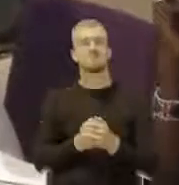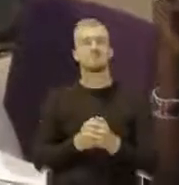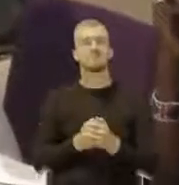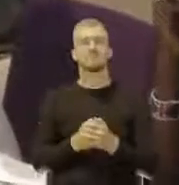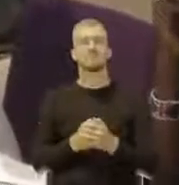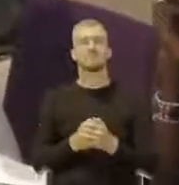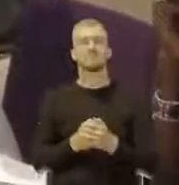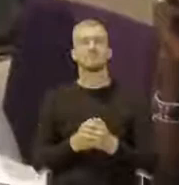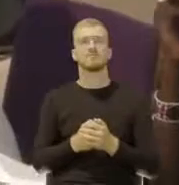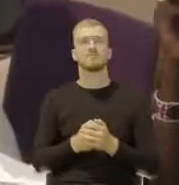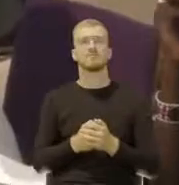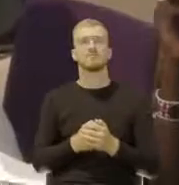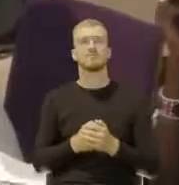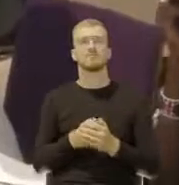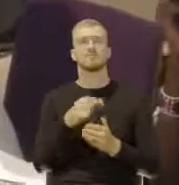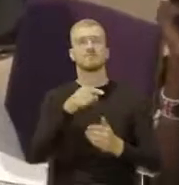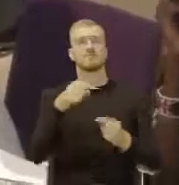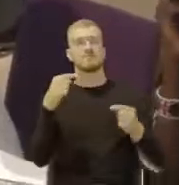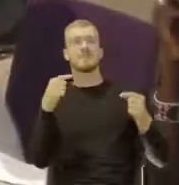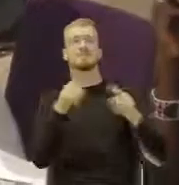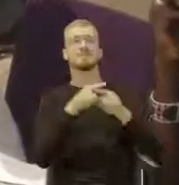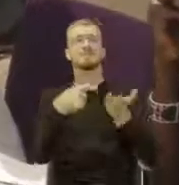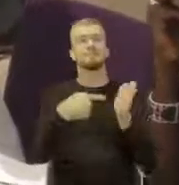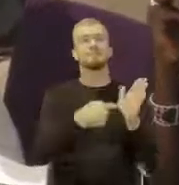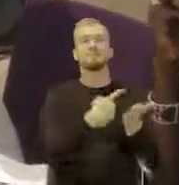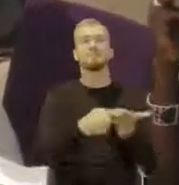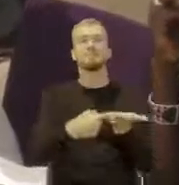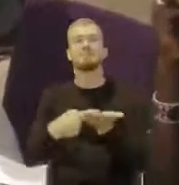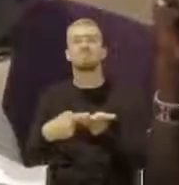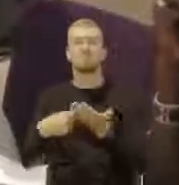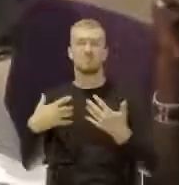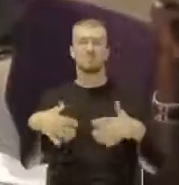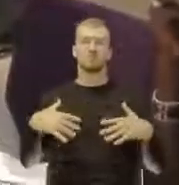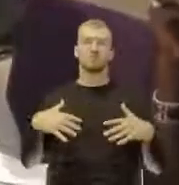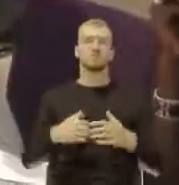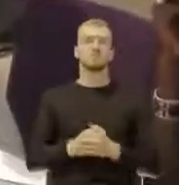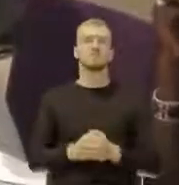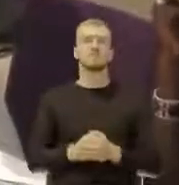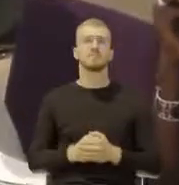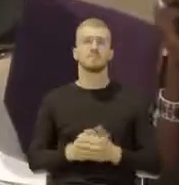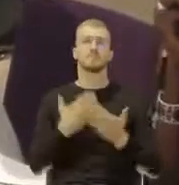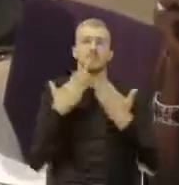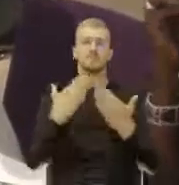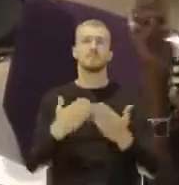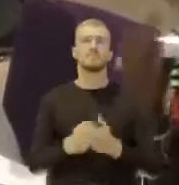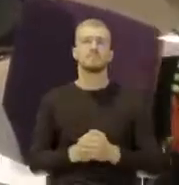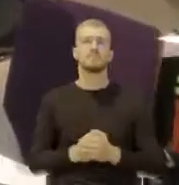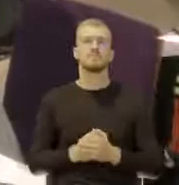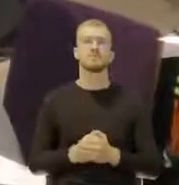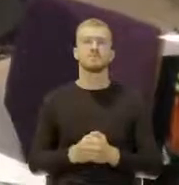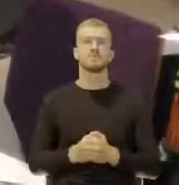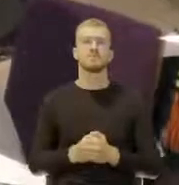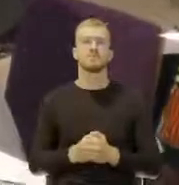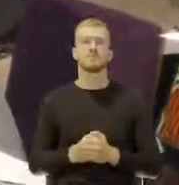Le agradezco mucho, alcalde. We are going to a different continent now. We are going